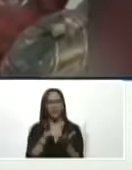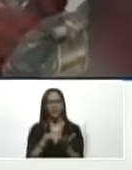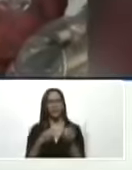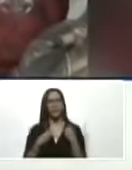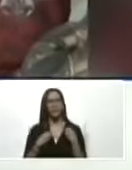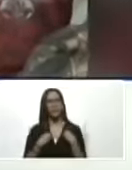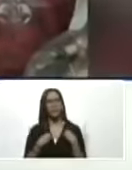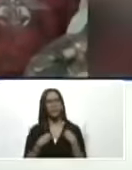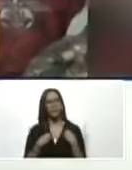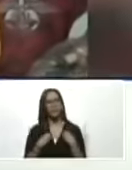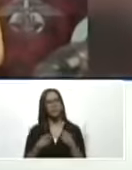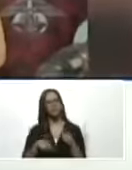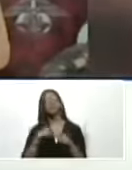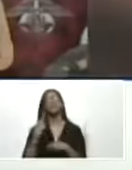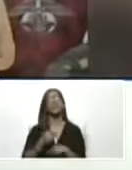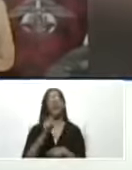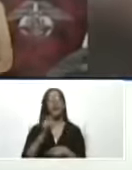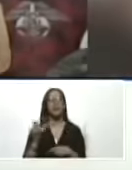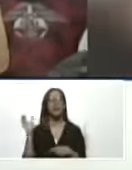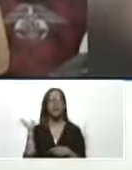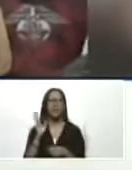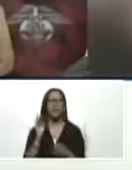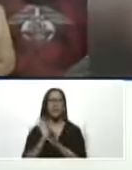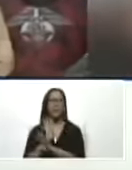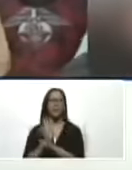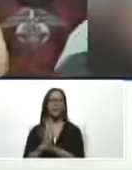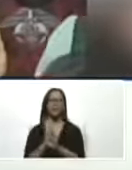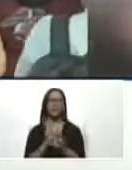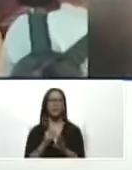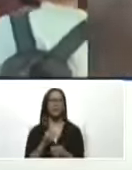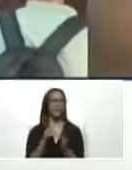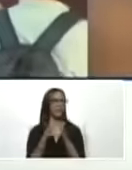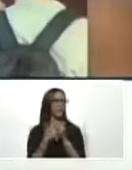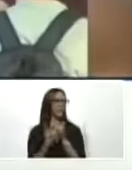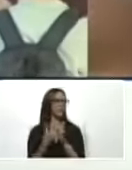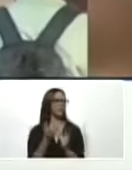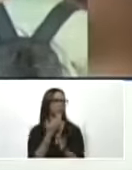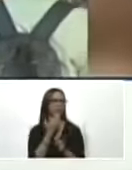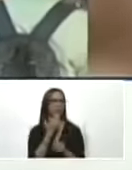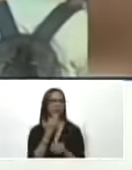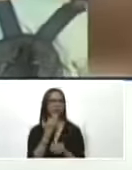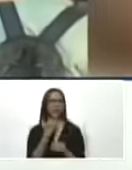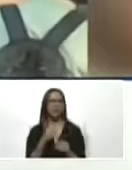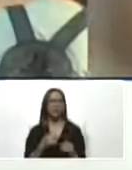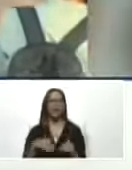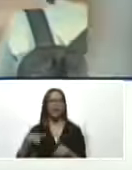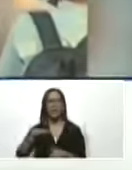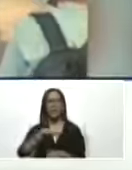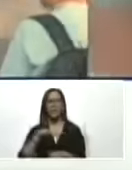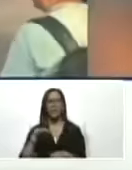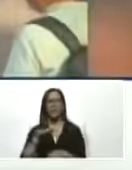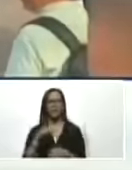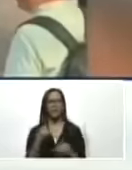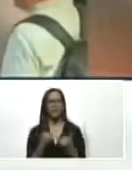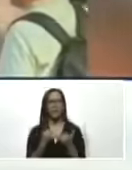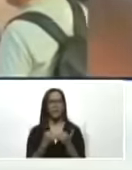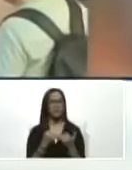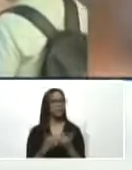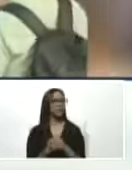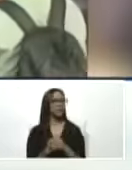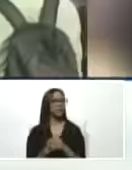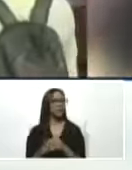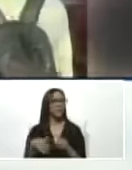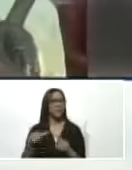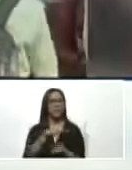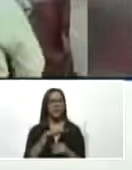vivo. Y otro poco de gente más venían como marchando de varios barrios cercanos a la Plaza Bachiller Figueira, antigua Plaza República de San